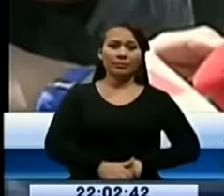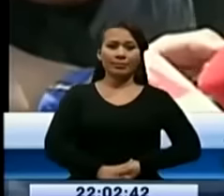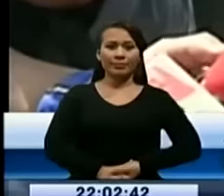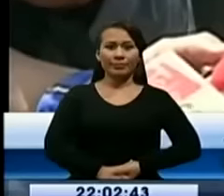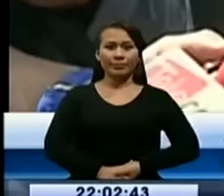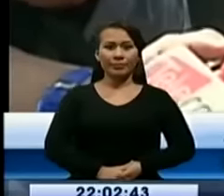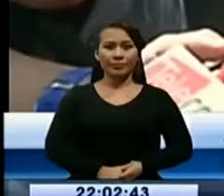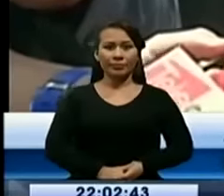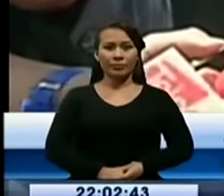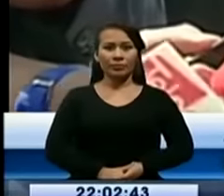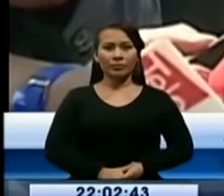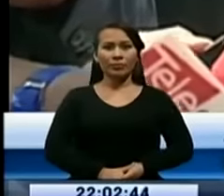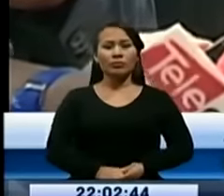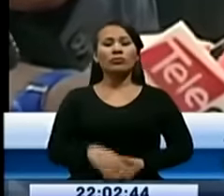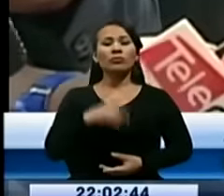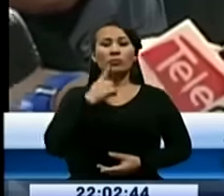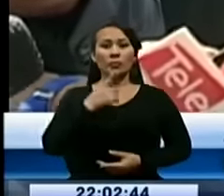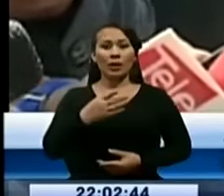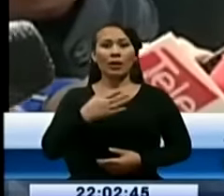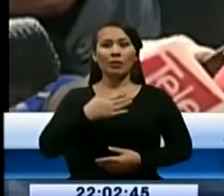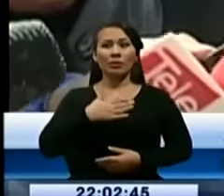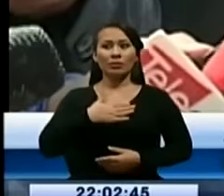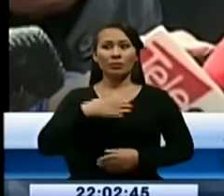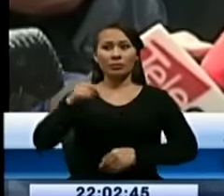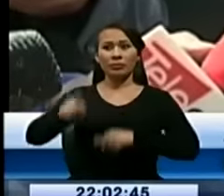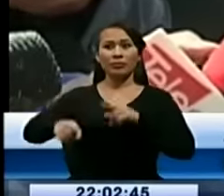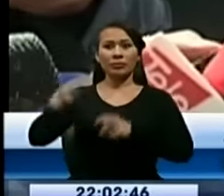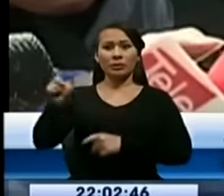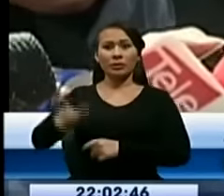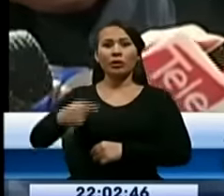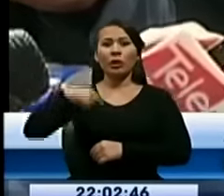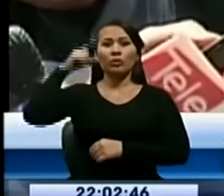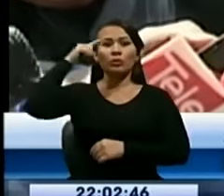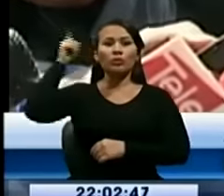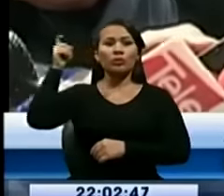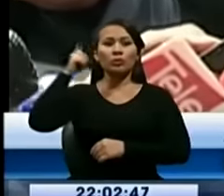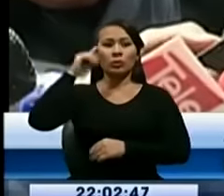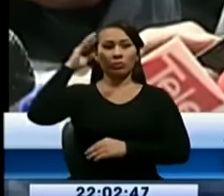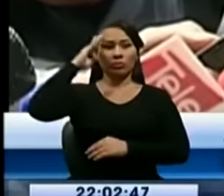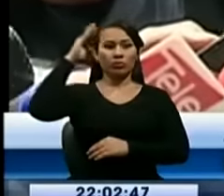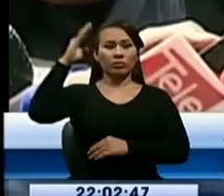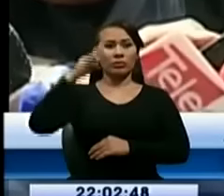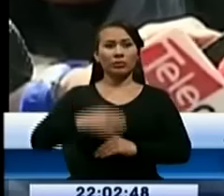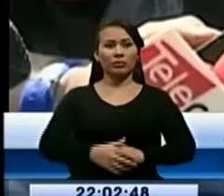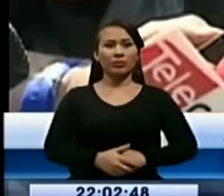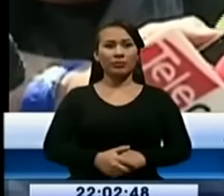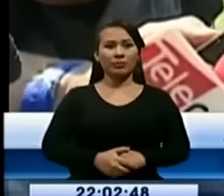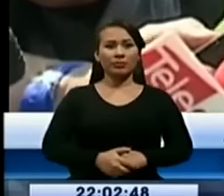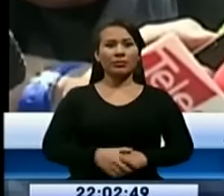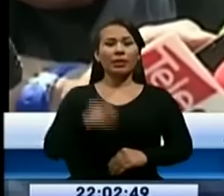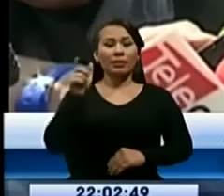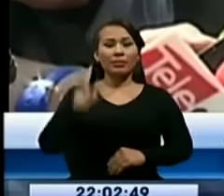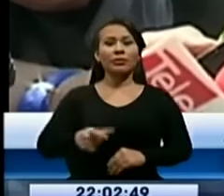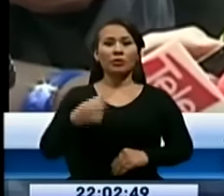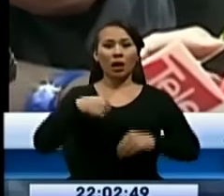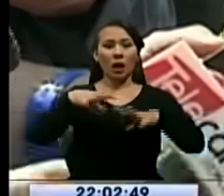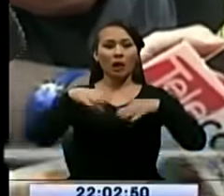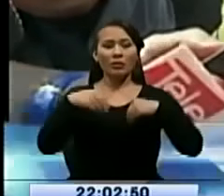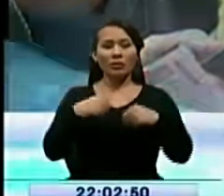Toda la vida, él soñó ser militar. Y ya, como dice, cumpliendo sus